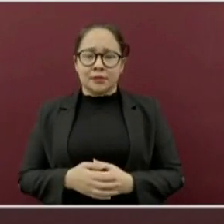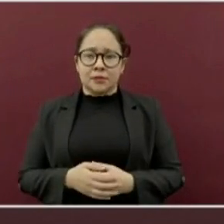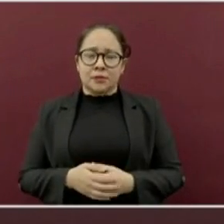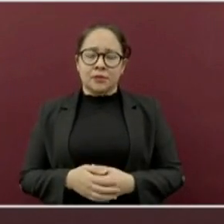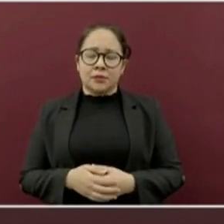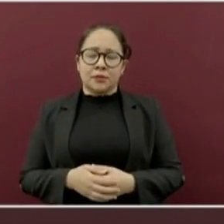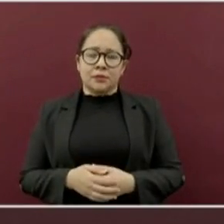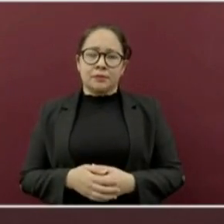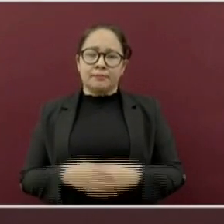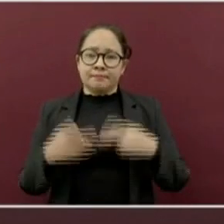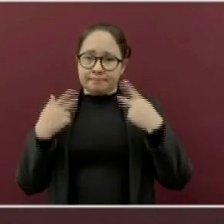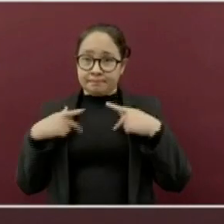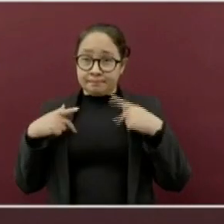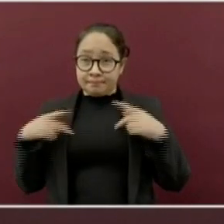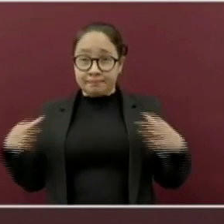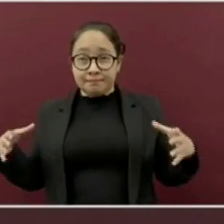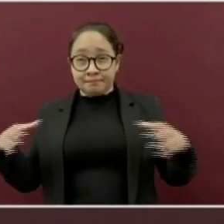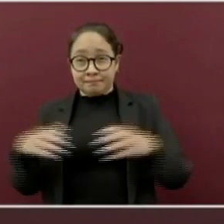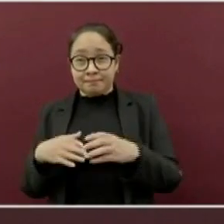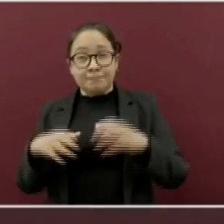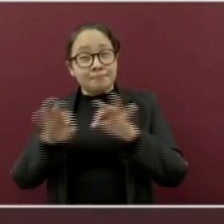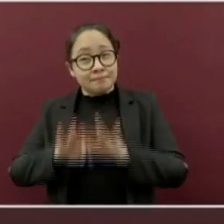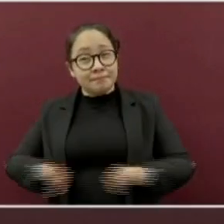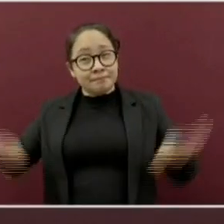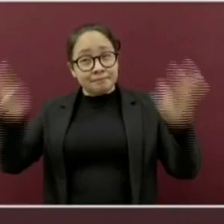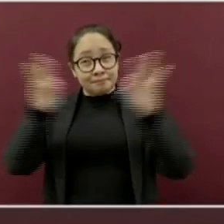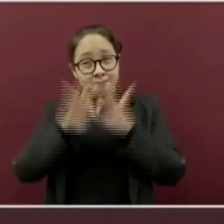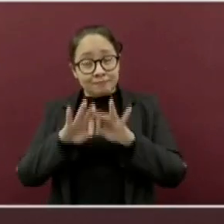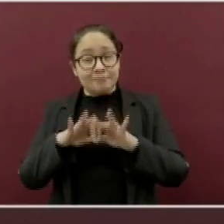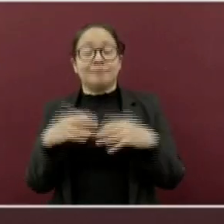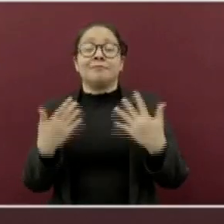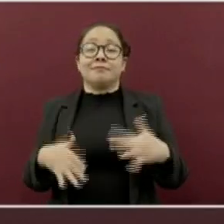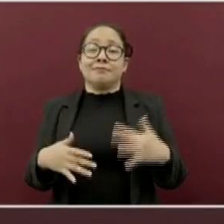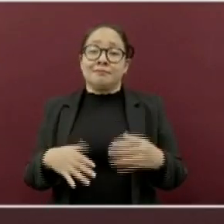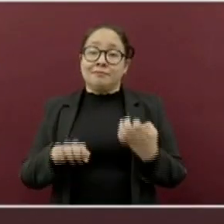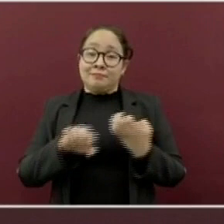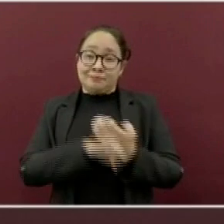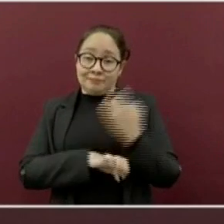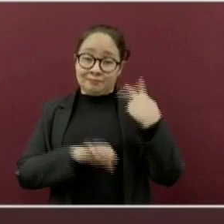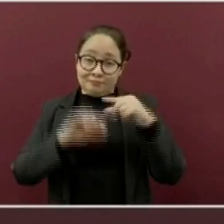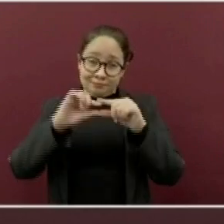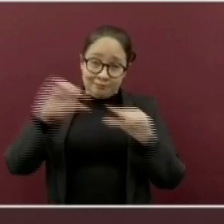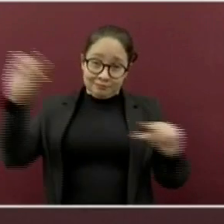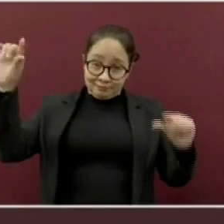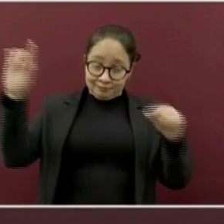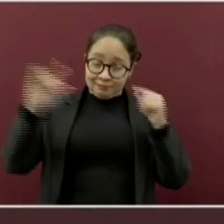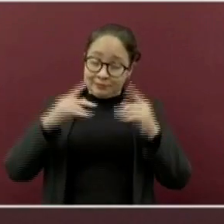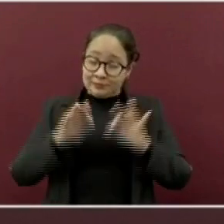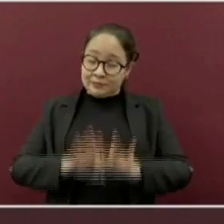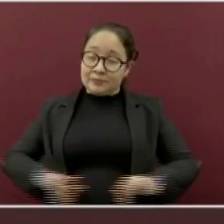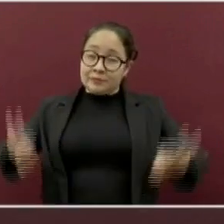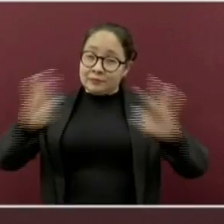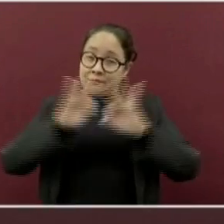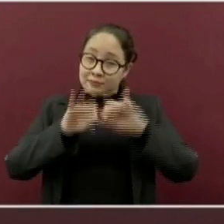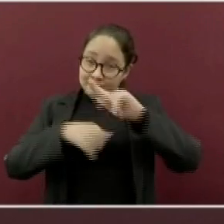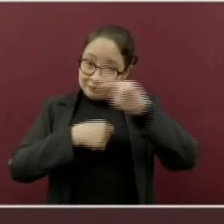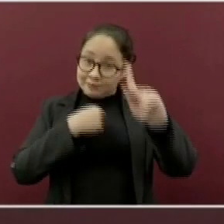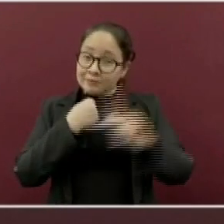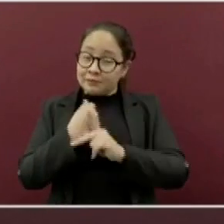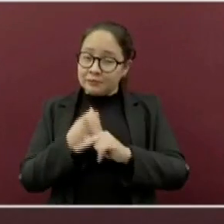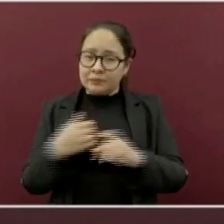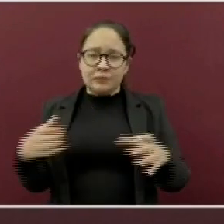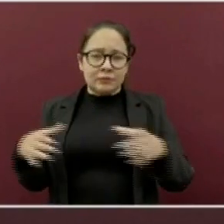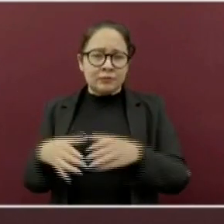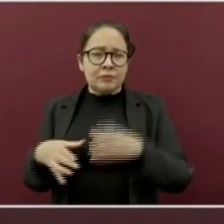gremio que forma parte importante de la vida diaria de nuestro estado, de nuestro país,